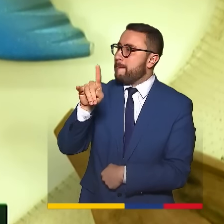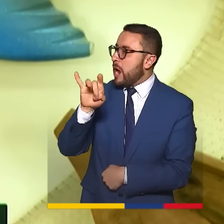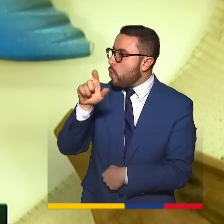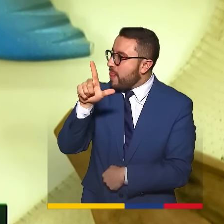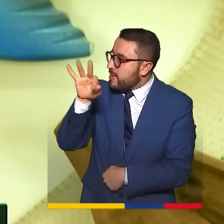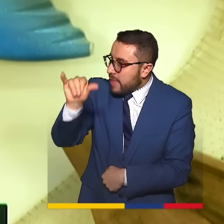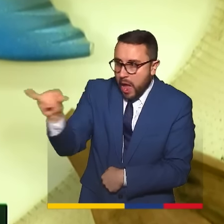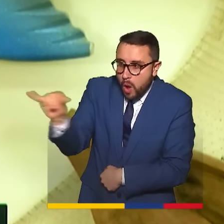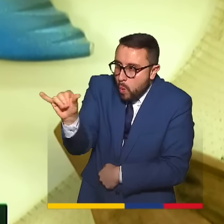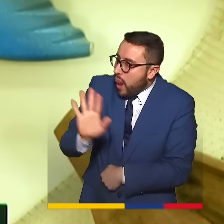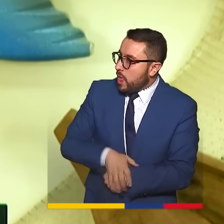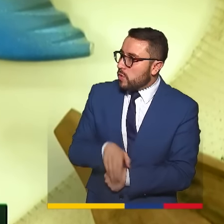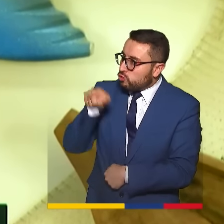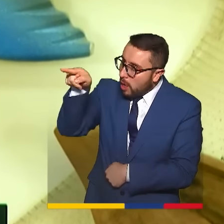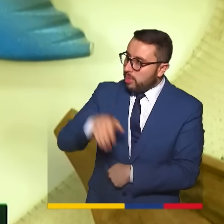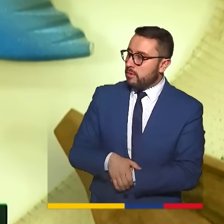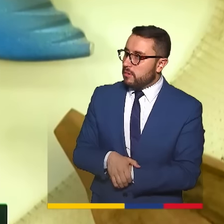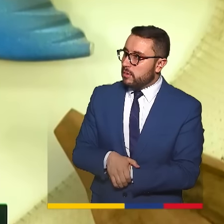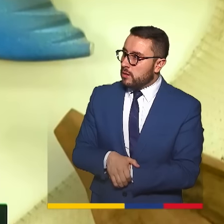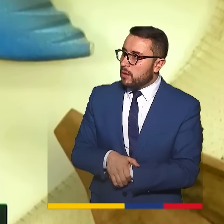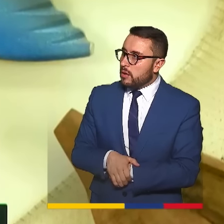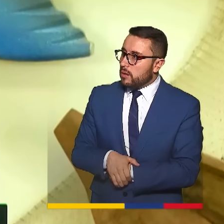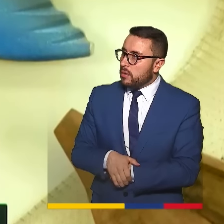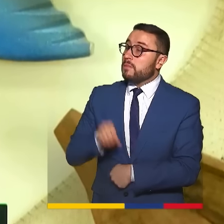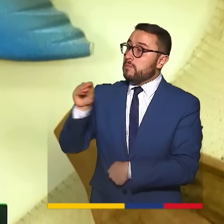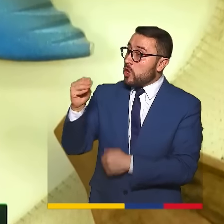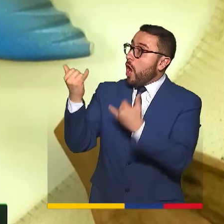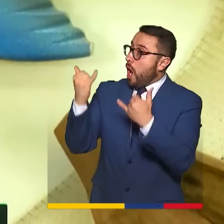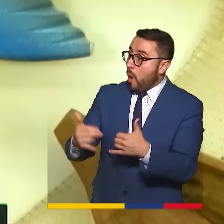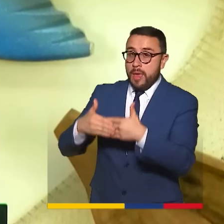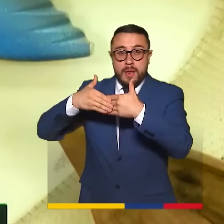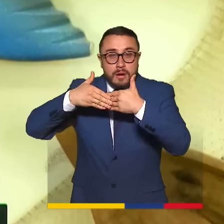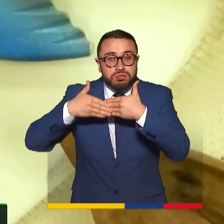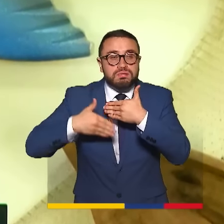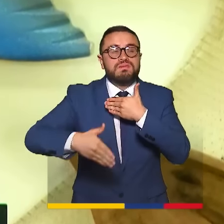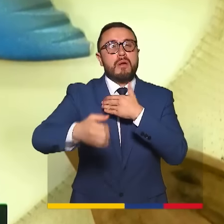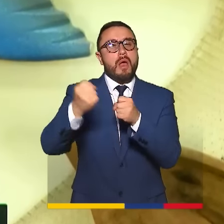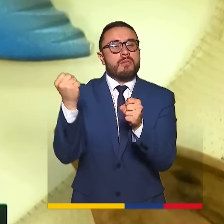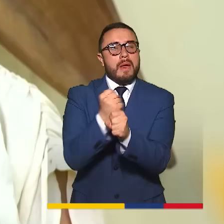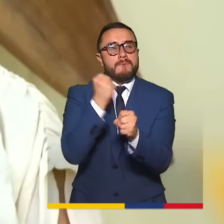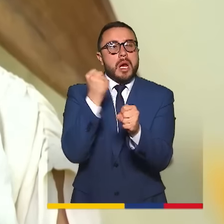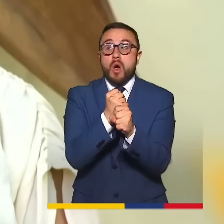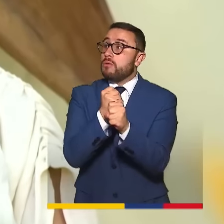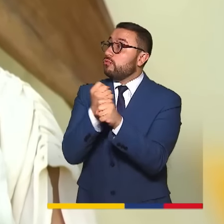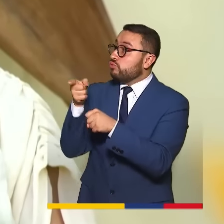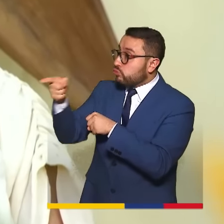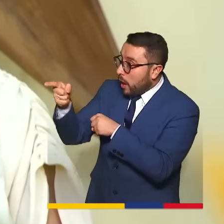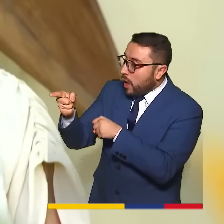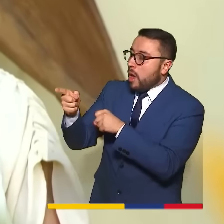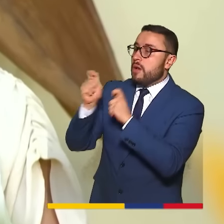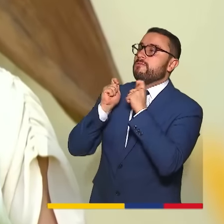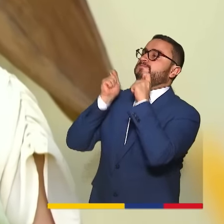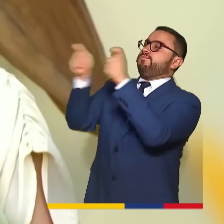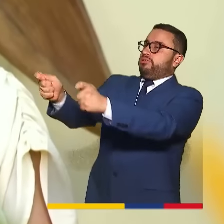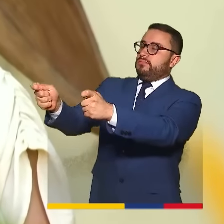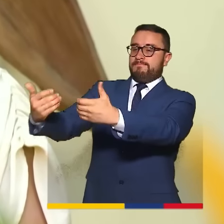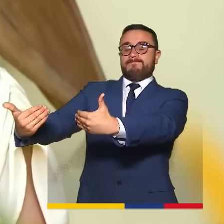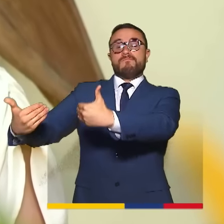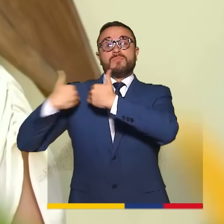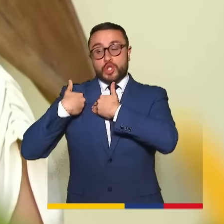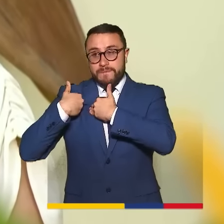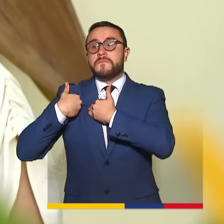Así que ese trabajo y ese empeño por estos años le corresponde a usted y ojalá